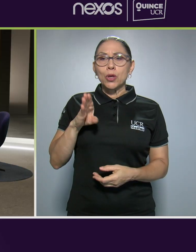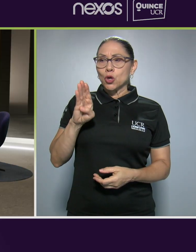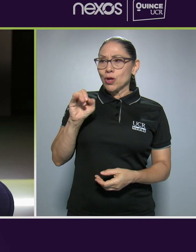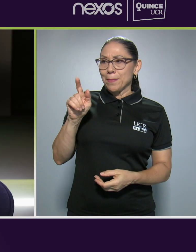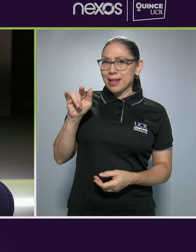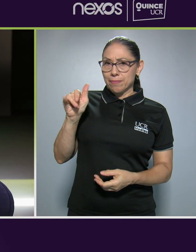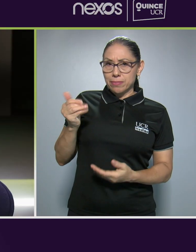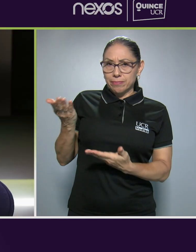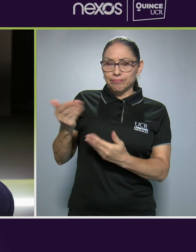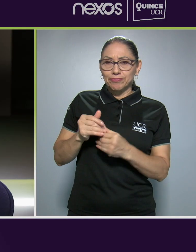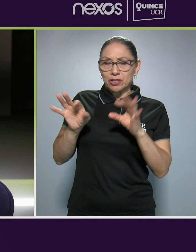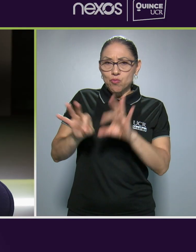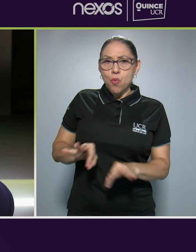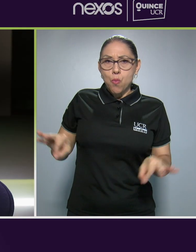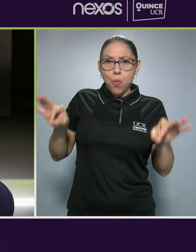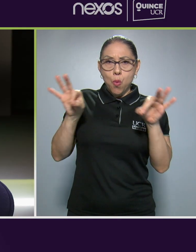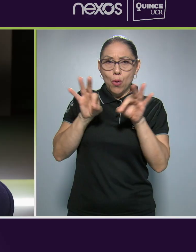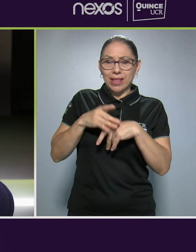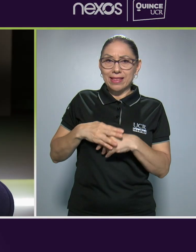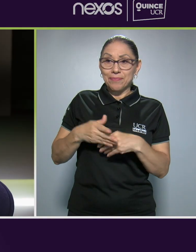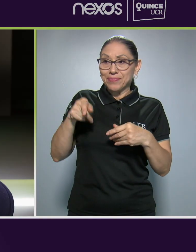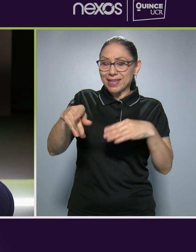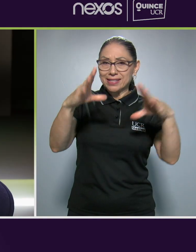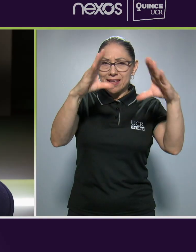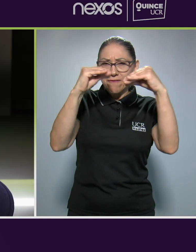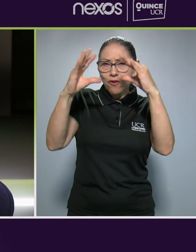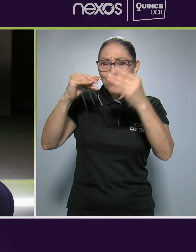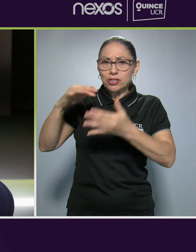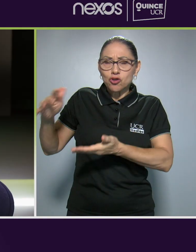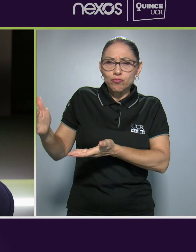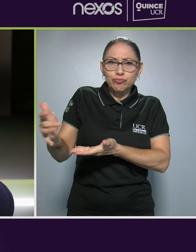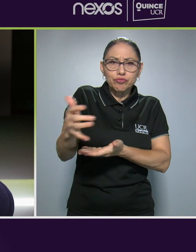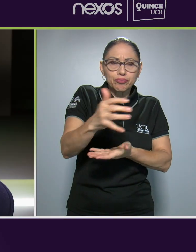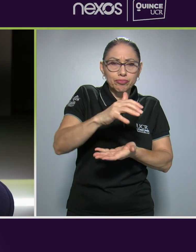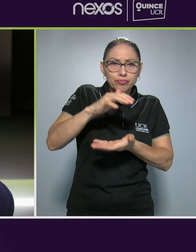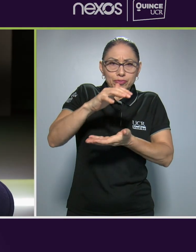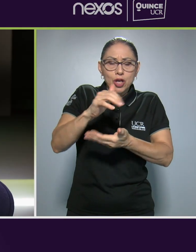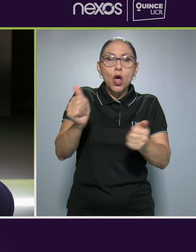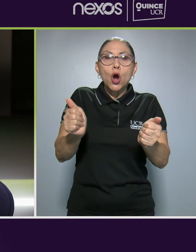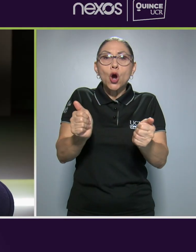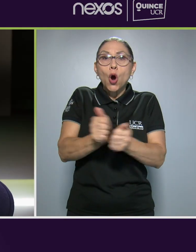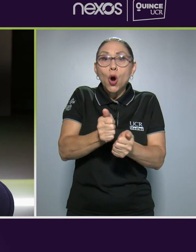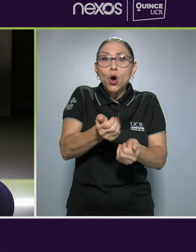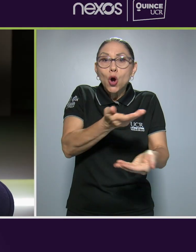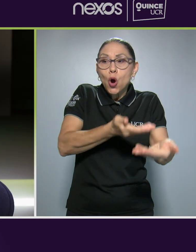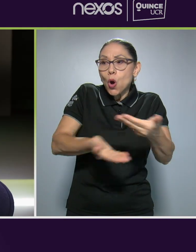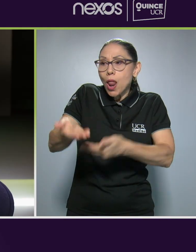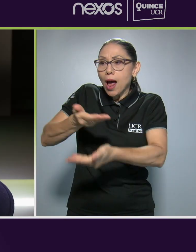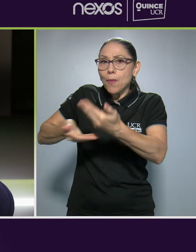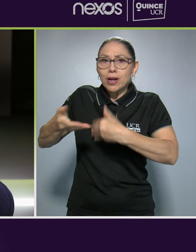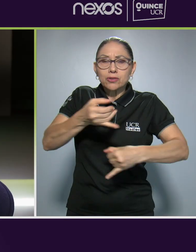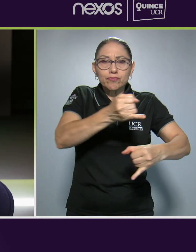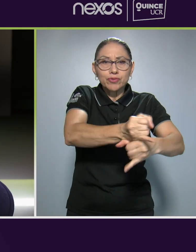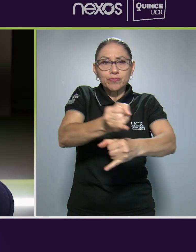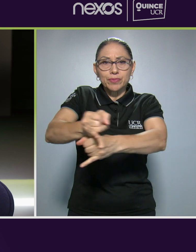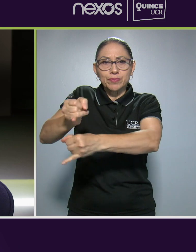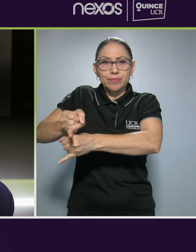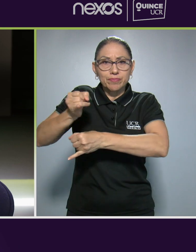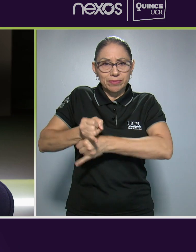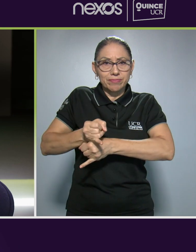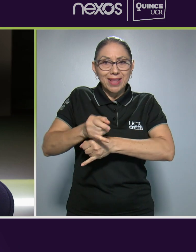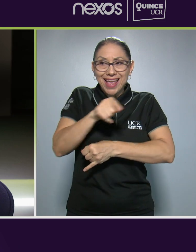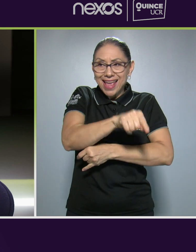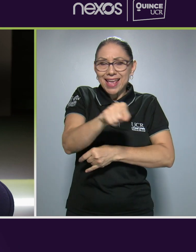importante porque esta recopilación de información se hace con la colaboración de las instituciones, ¿verdad? Que tienen una responsabilidad, por